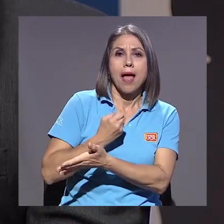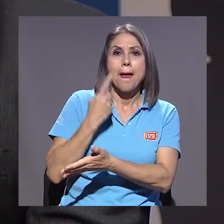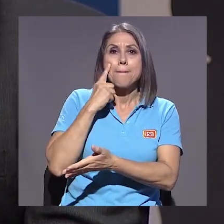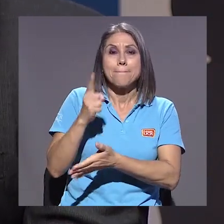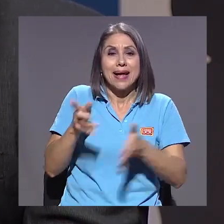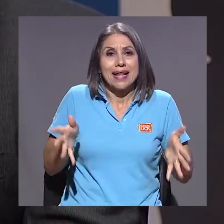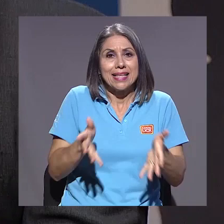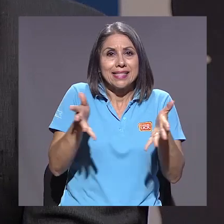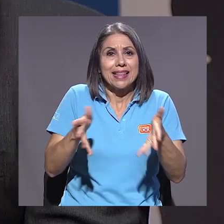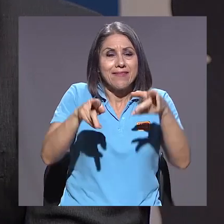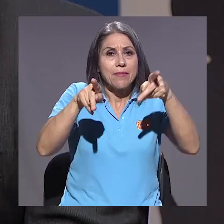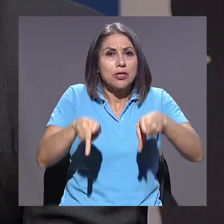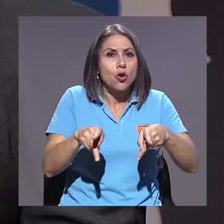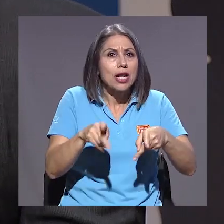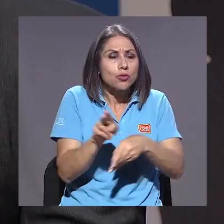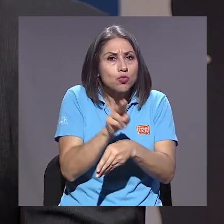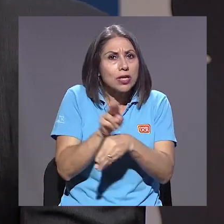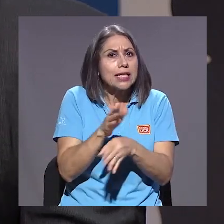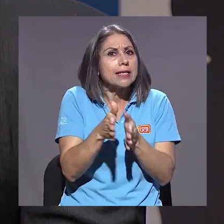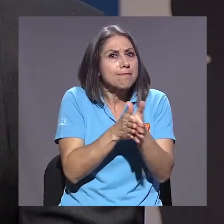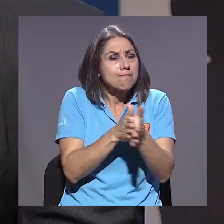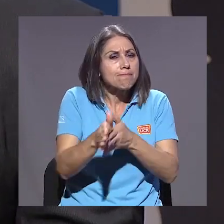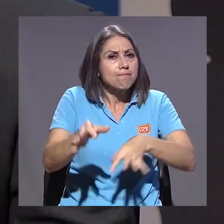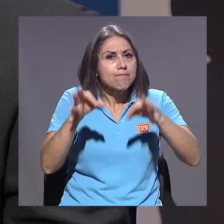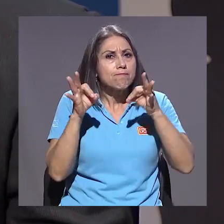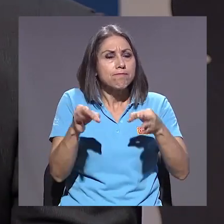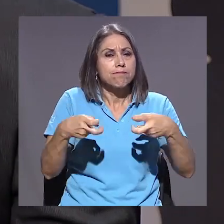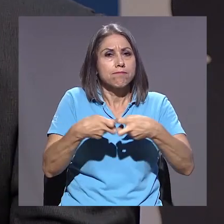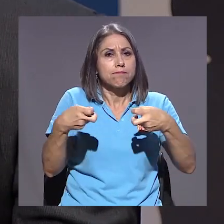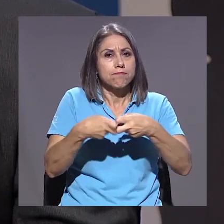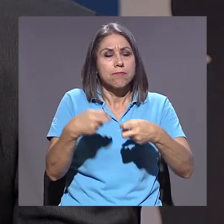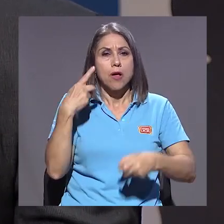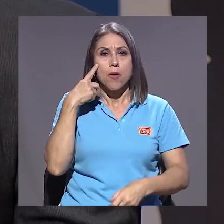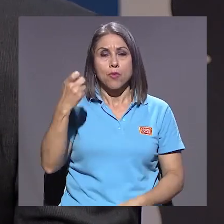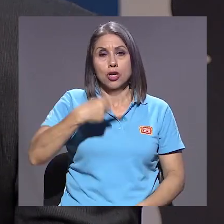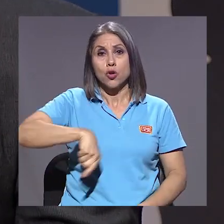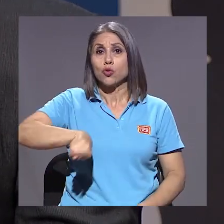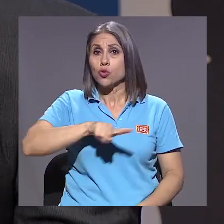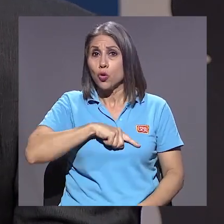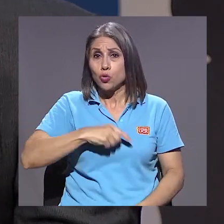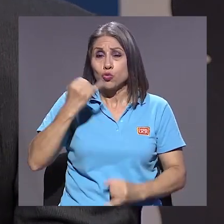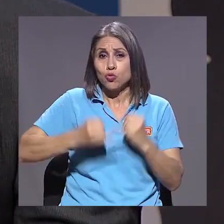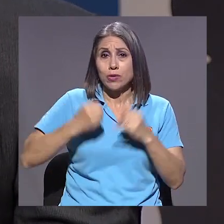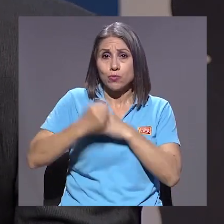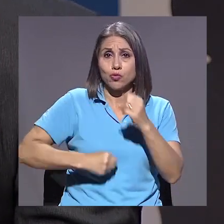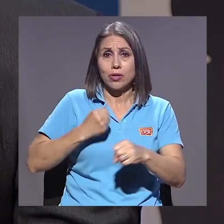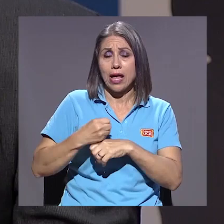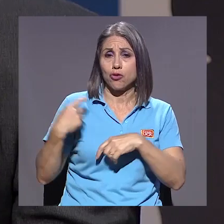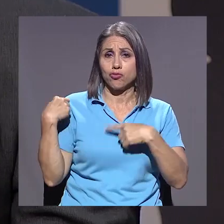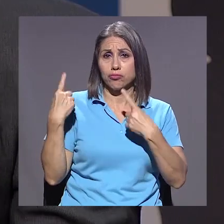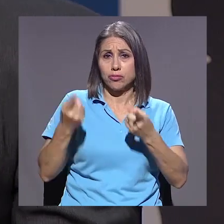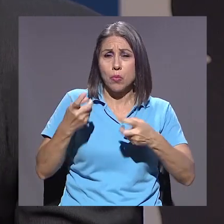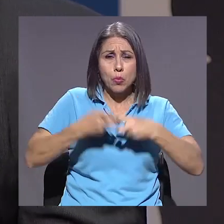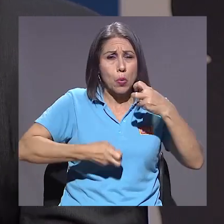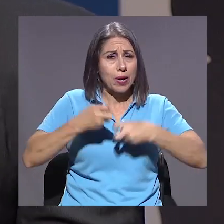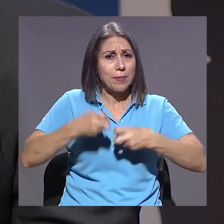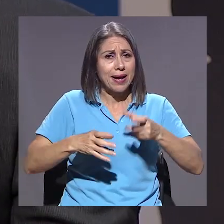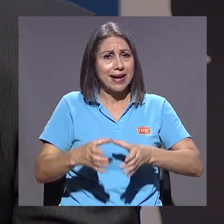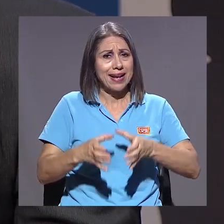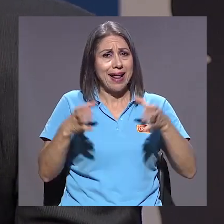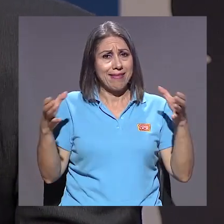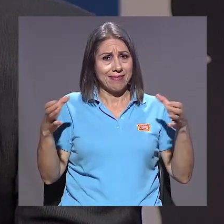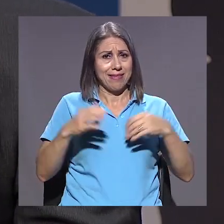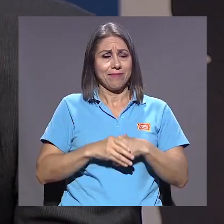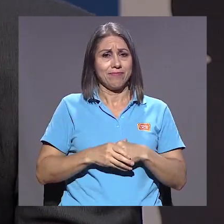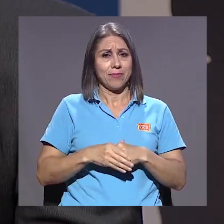y la eficacia de que esos clientes se mantengan. Porque hemos tenido un problema grande en los últimos años, y es que la tasa de crecimiento